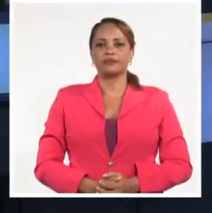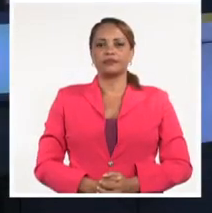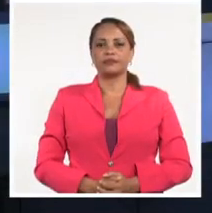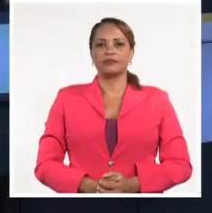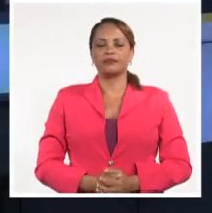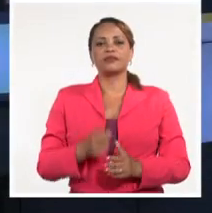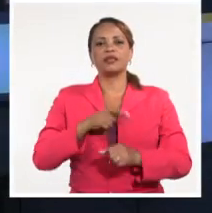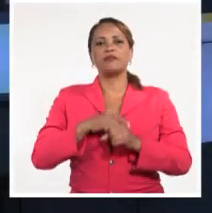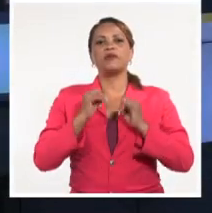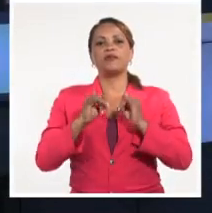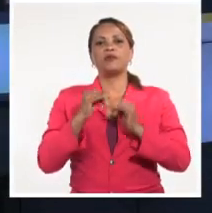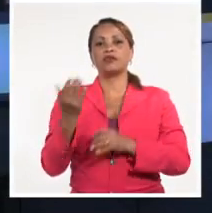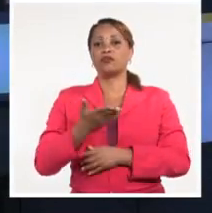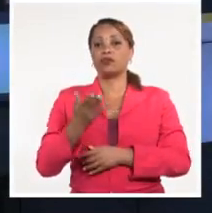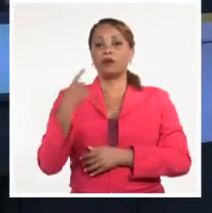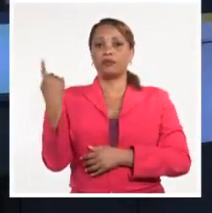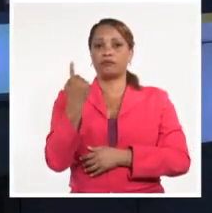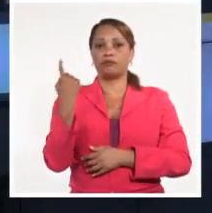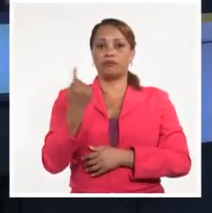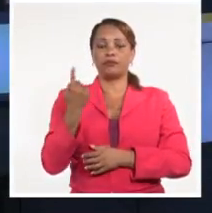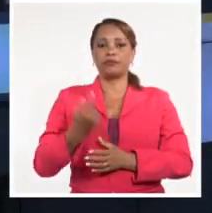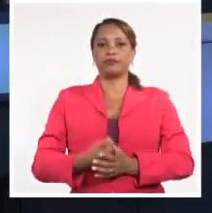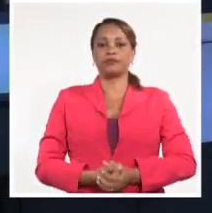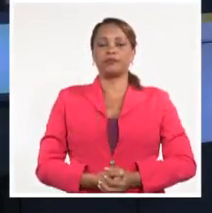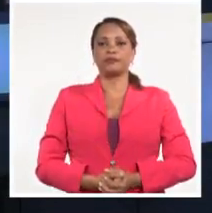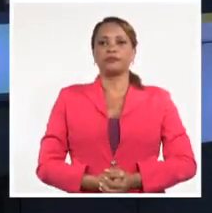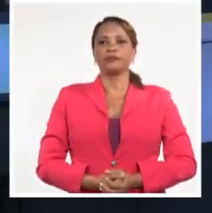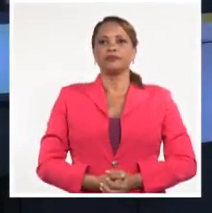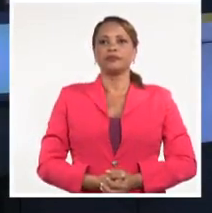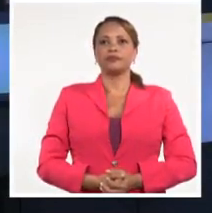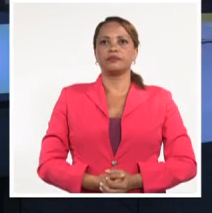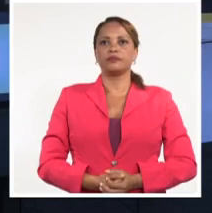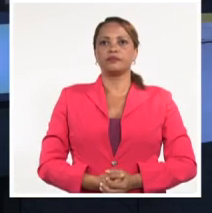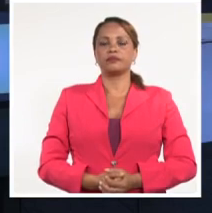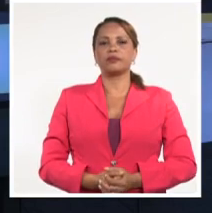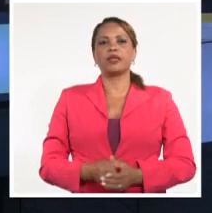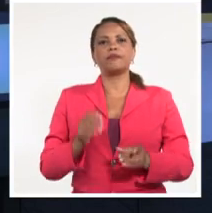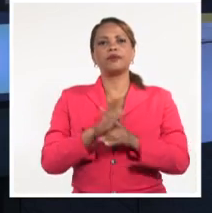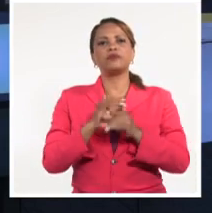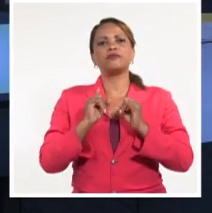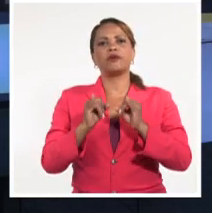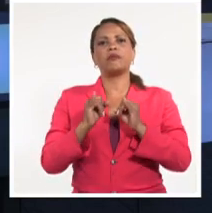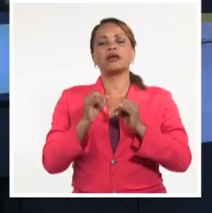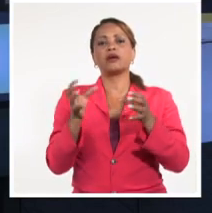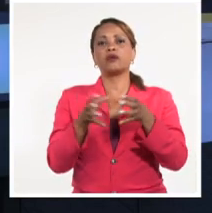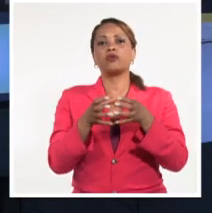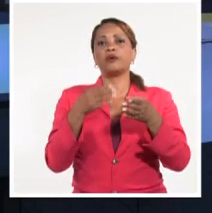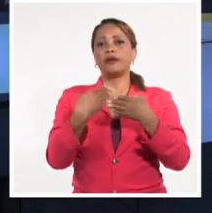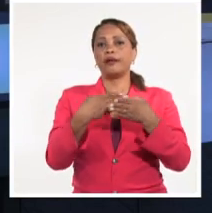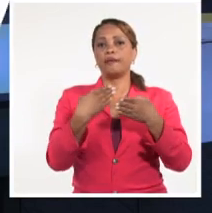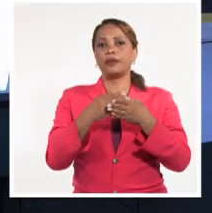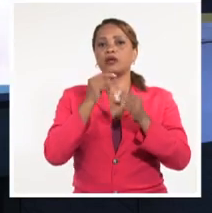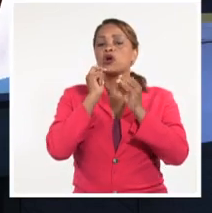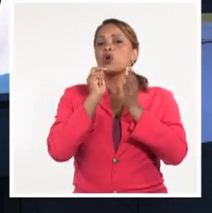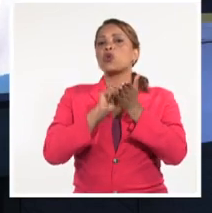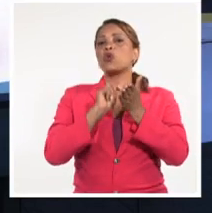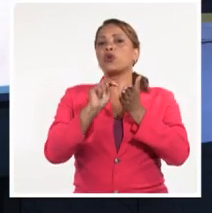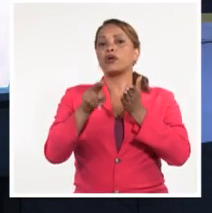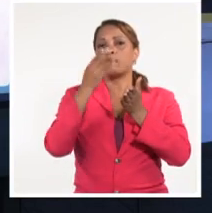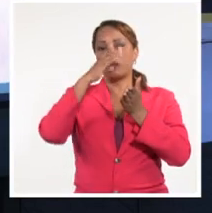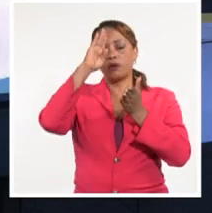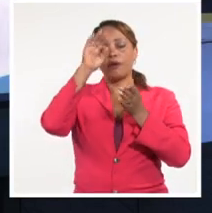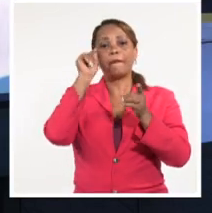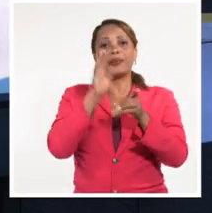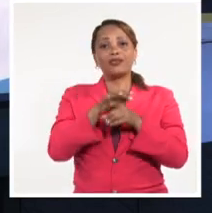Tiempo para nuestro rápido repaso por otras informaciones del ámbito nacional. Comienzo informándoles que el grupo empresarial Correos de Cuba inició hoy